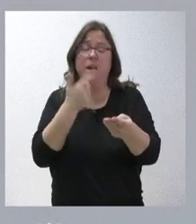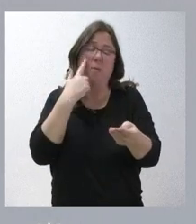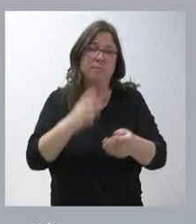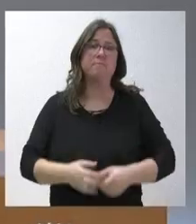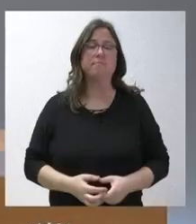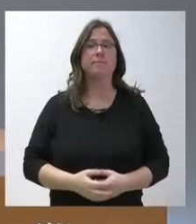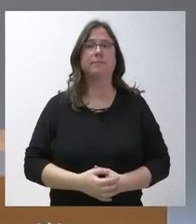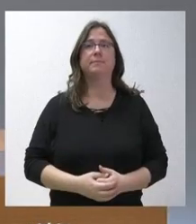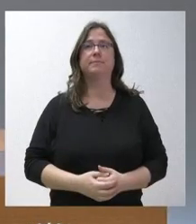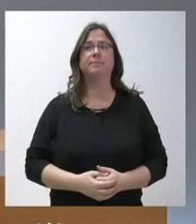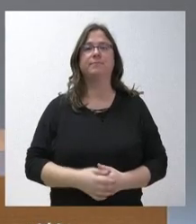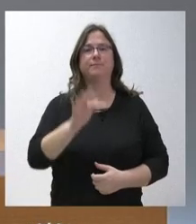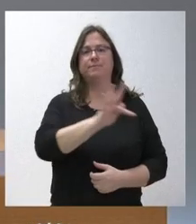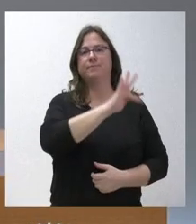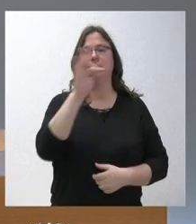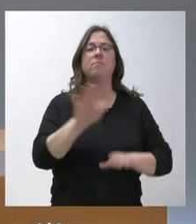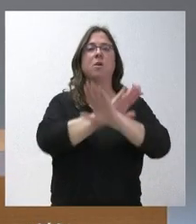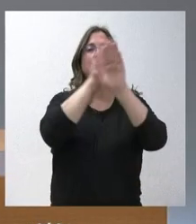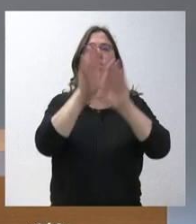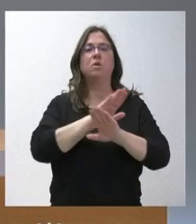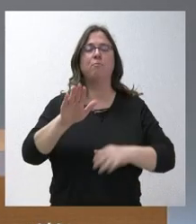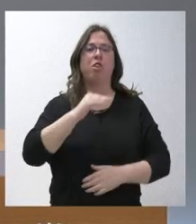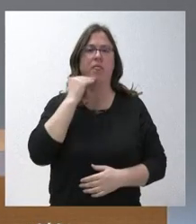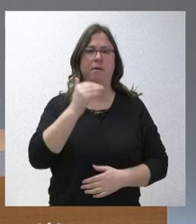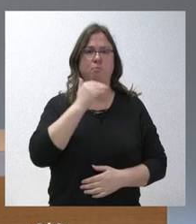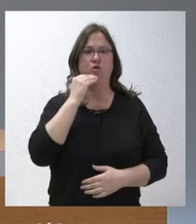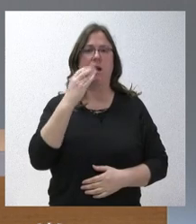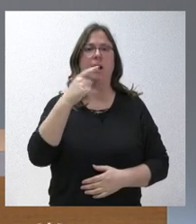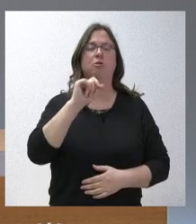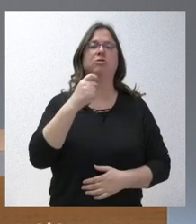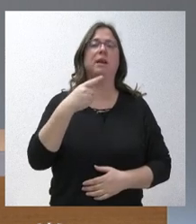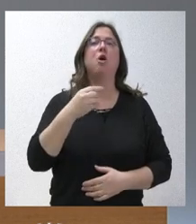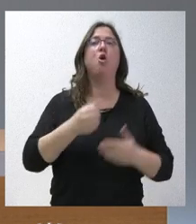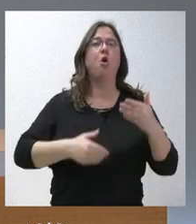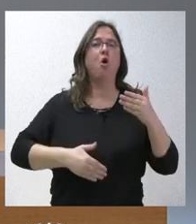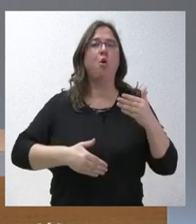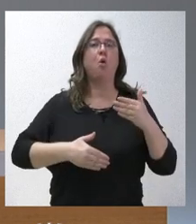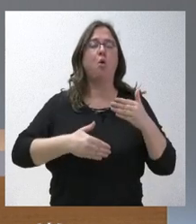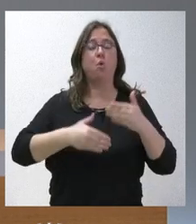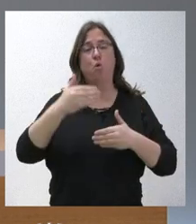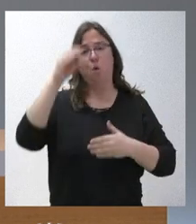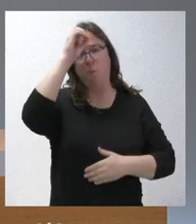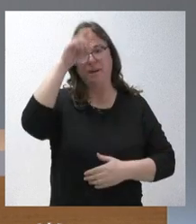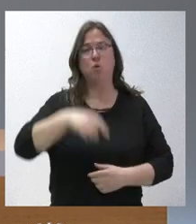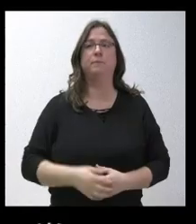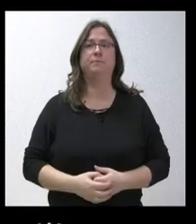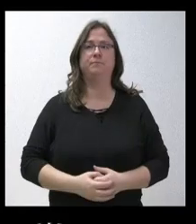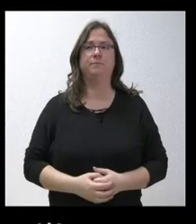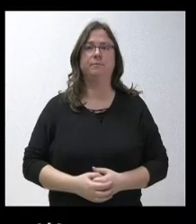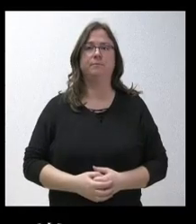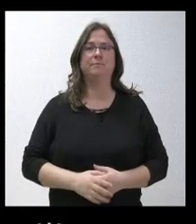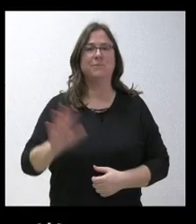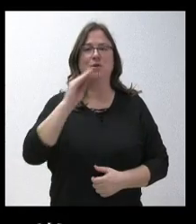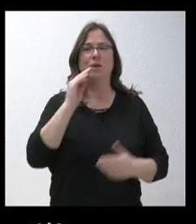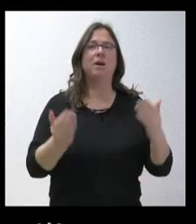manifiesta pues vamos a cerrar este turno en Zamora con Carlos Gil de la opinión Cuando quieras Carlos Hola